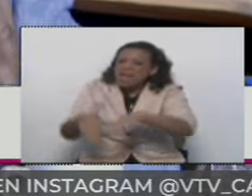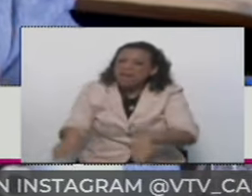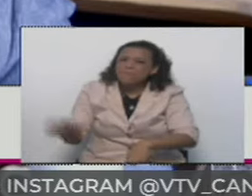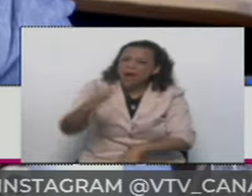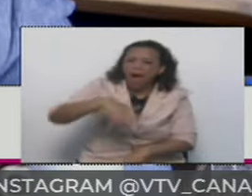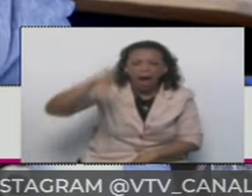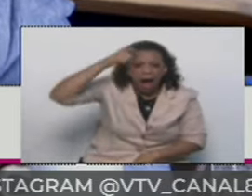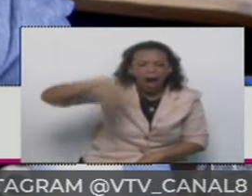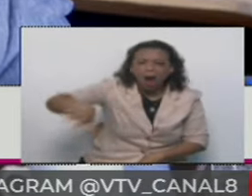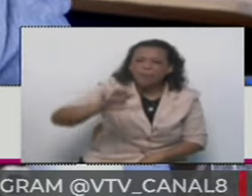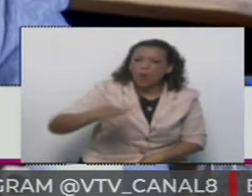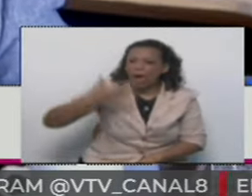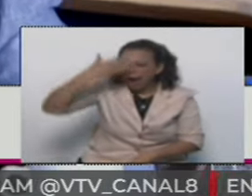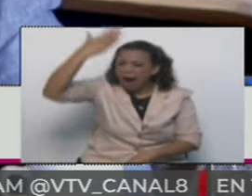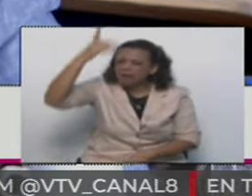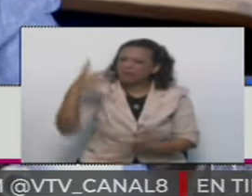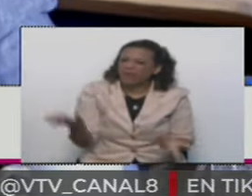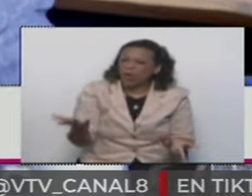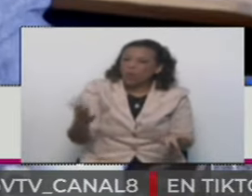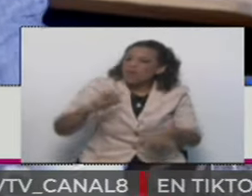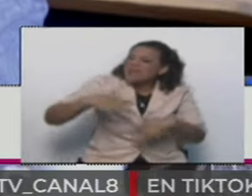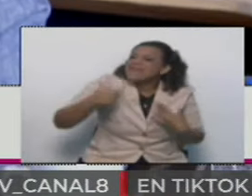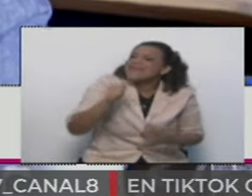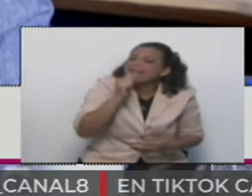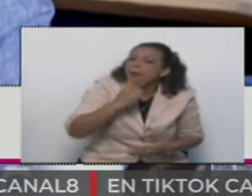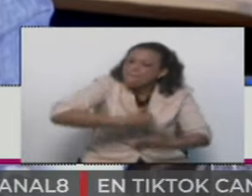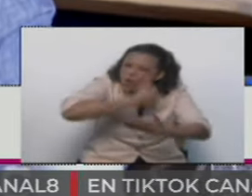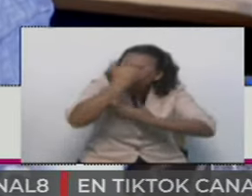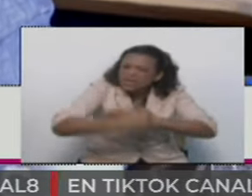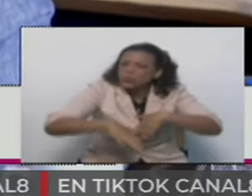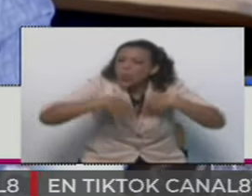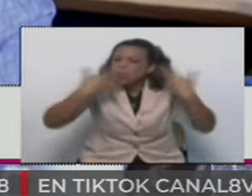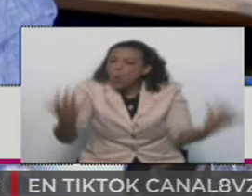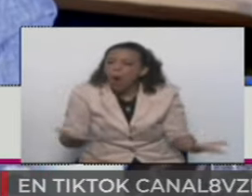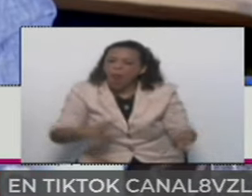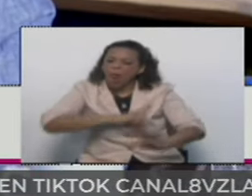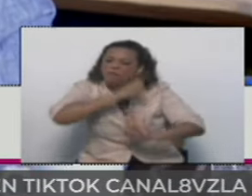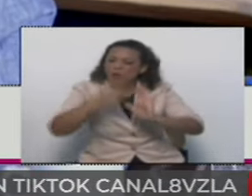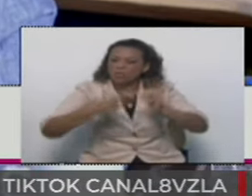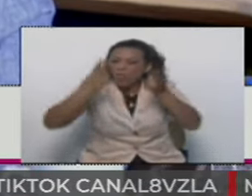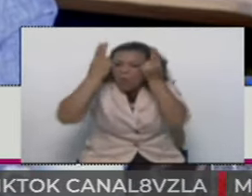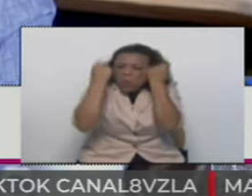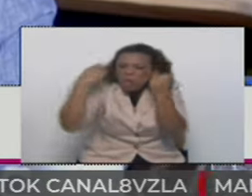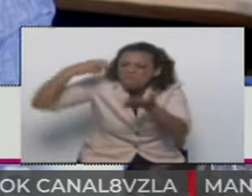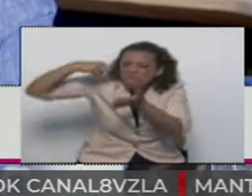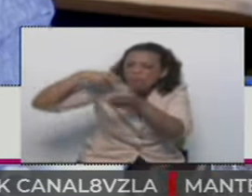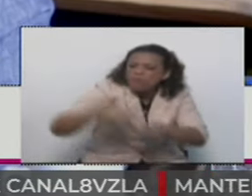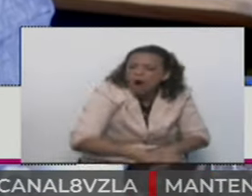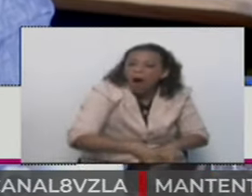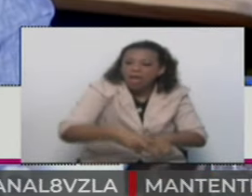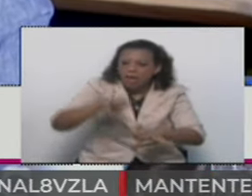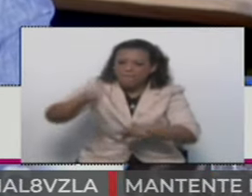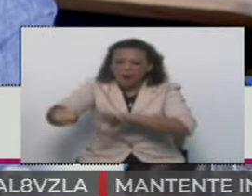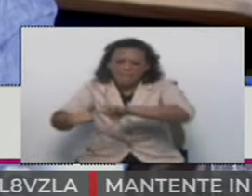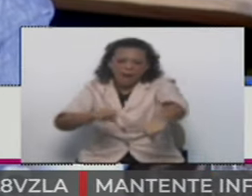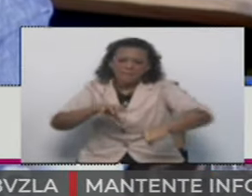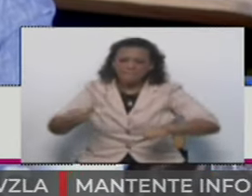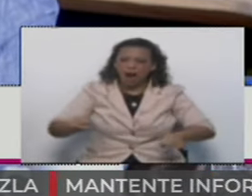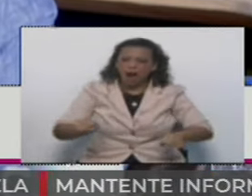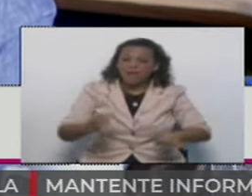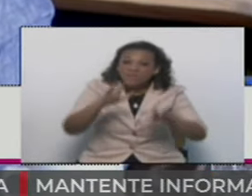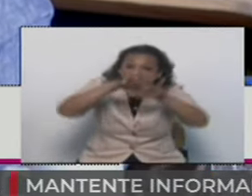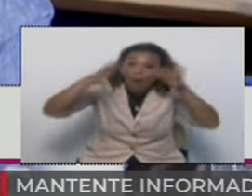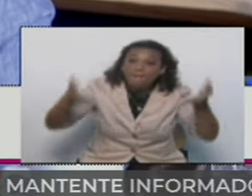pueblo árabe en Líbano? Hay un proyecto de dominación y colonización del